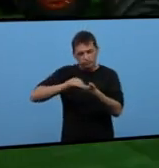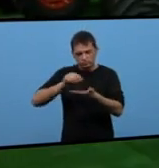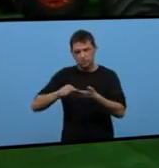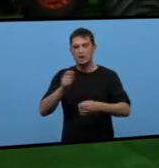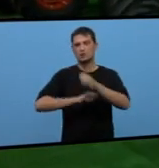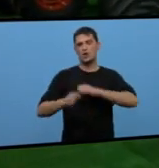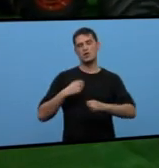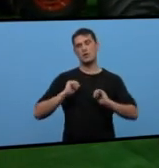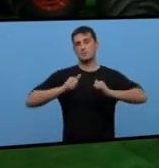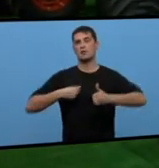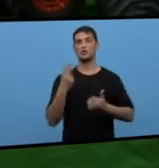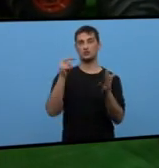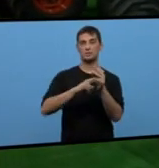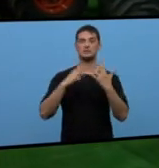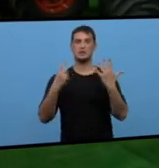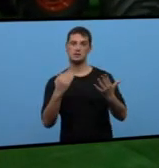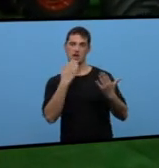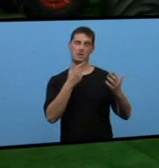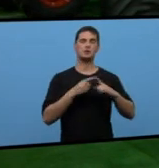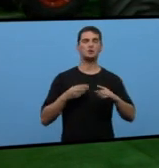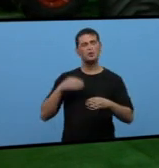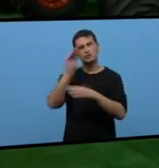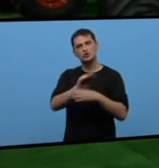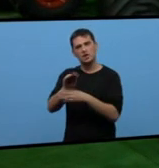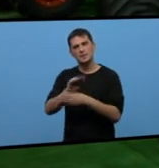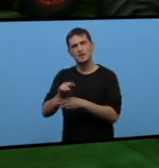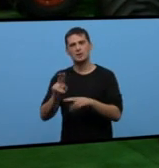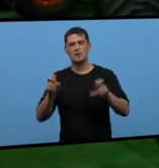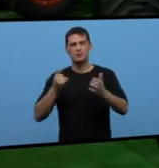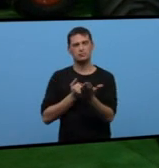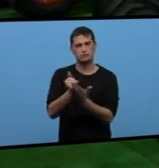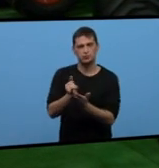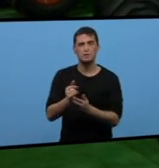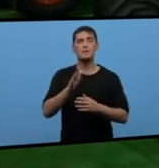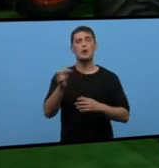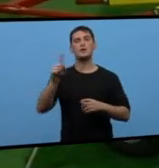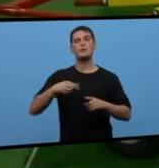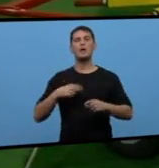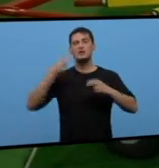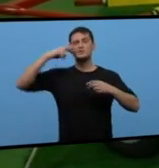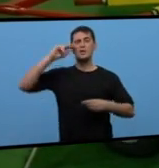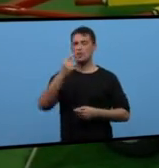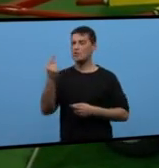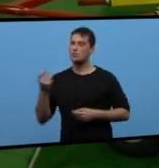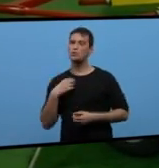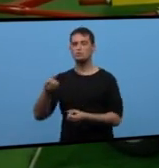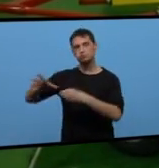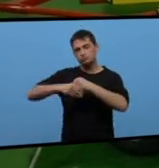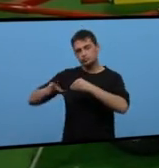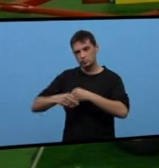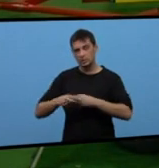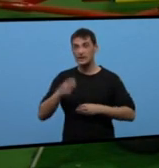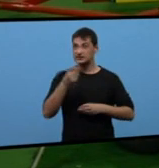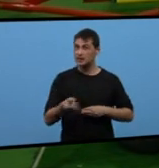desde 2006 por manter vivo o patrimonio industrial agrario galego. Ademais, recolle varias testemunhas da xente que vive no medio rural. Con esta iniciativa, a asociación